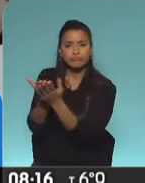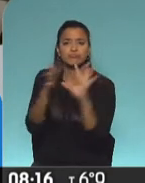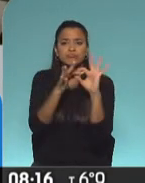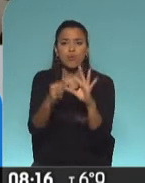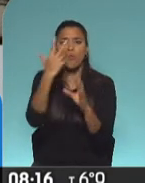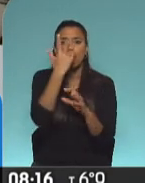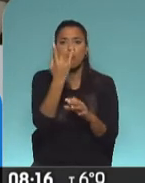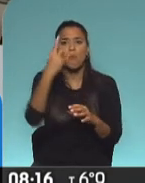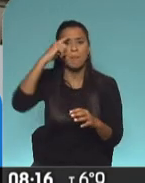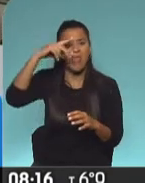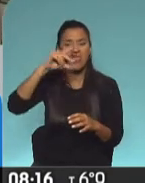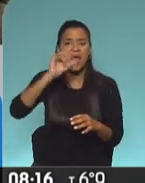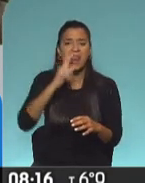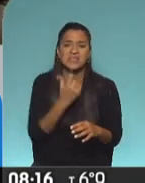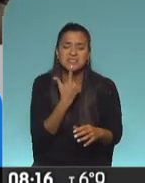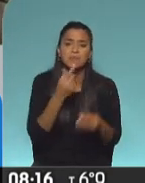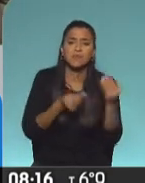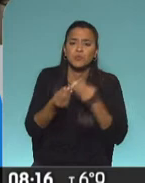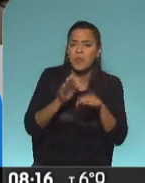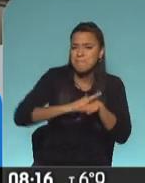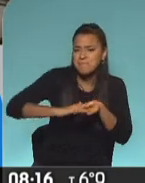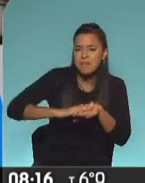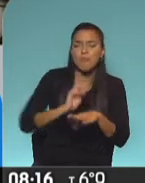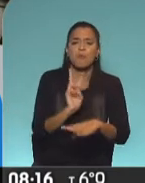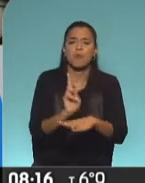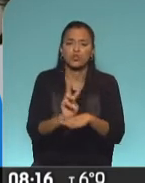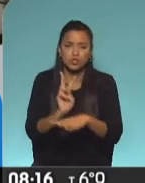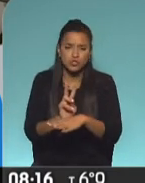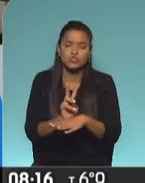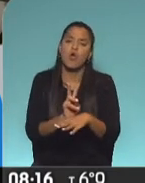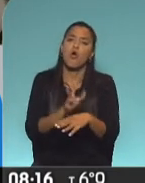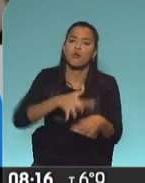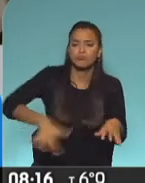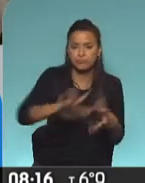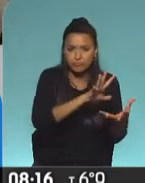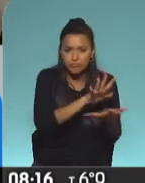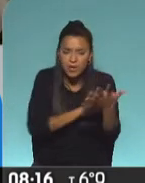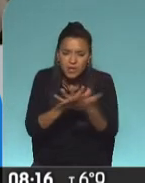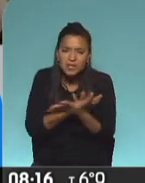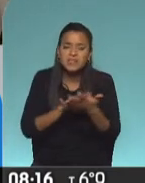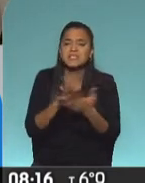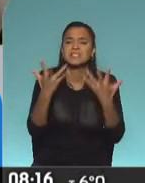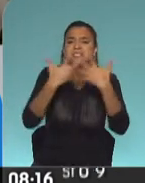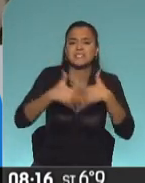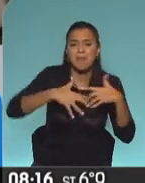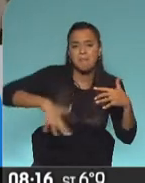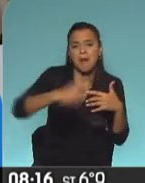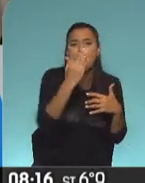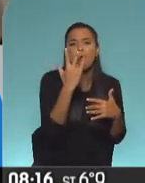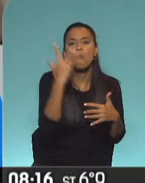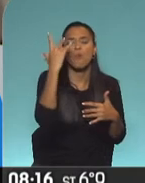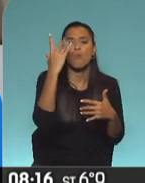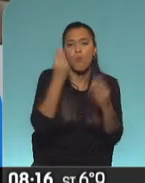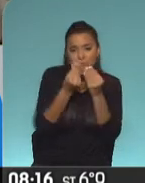humedales. Los proyectos son presupuestos mínimos de protección, conservación y restauración de los sistemas de humedales. Los humedales son